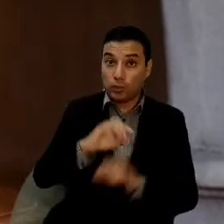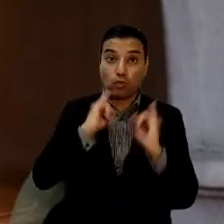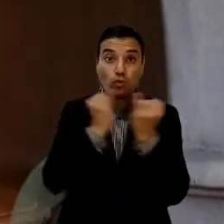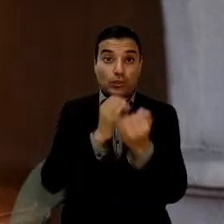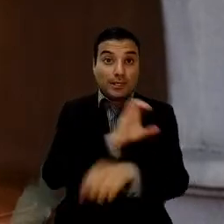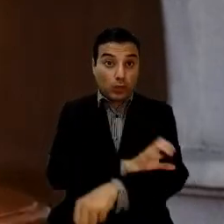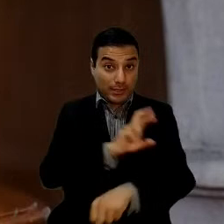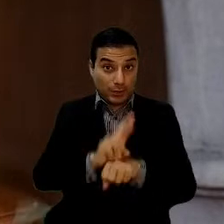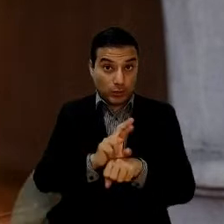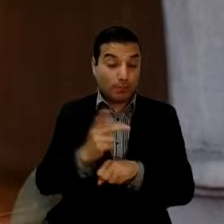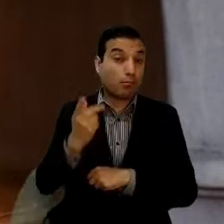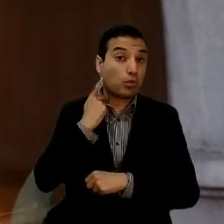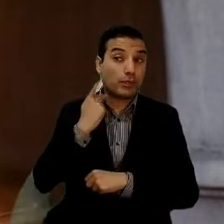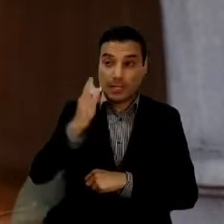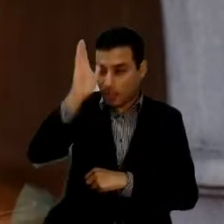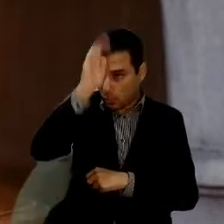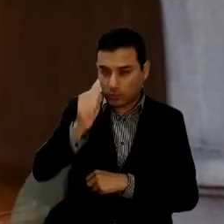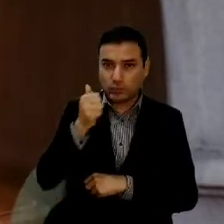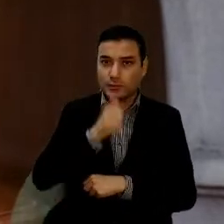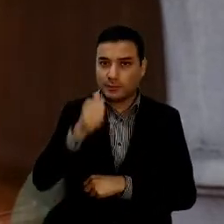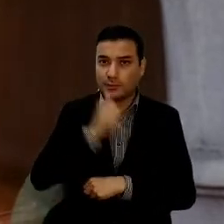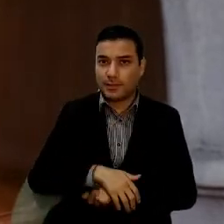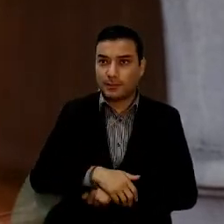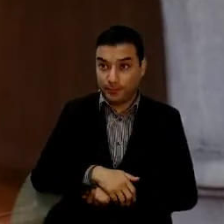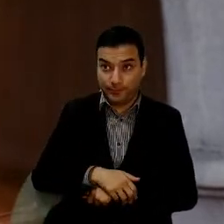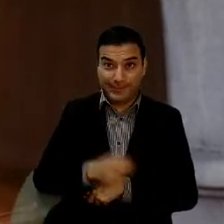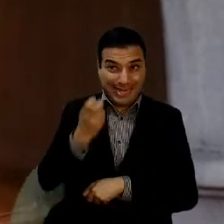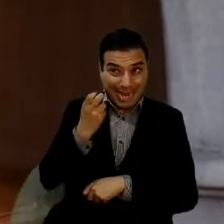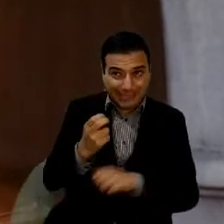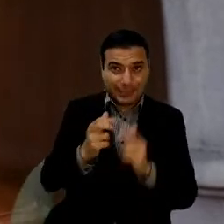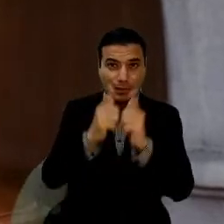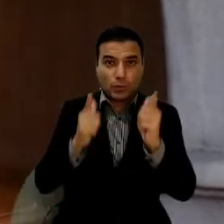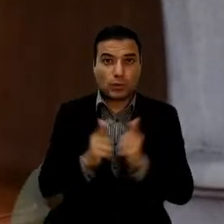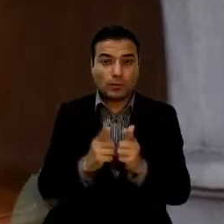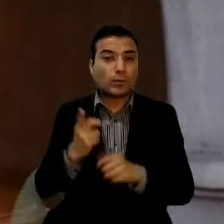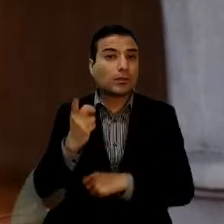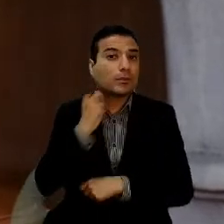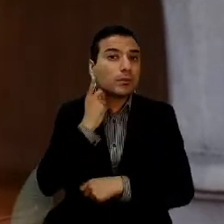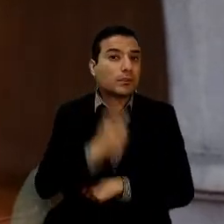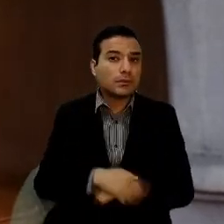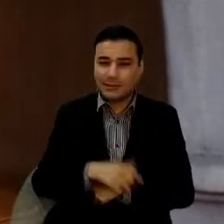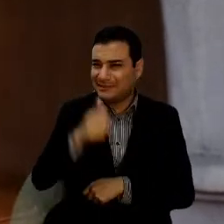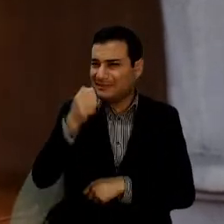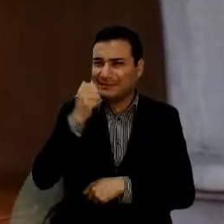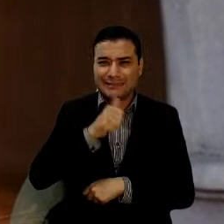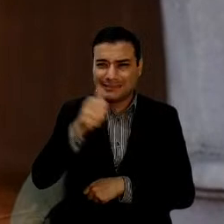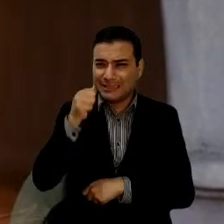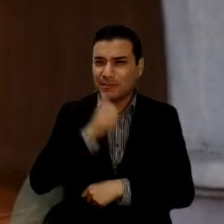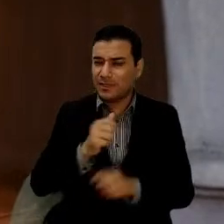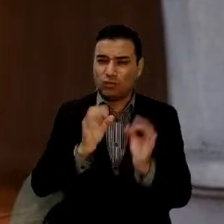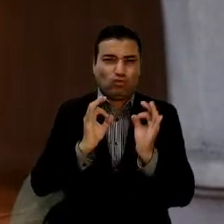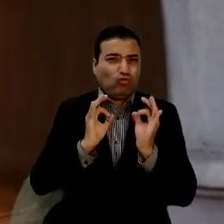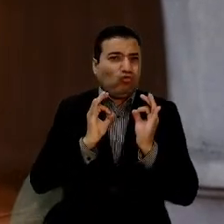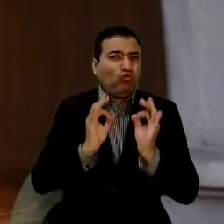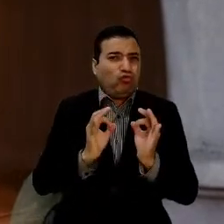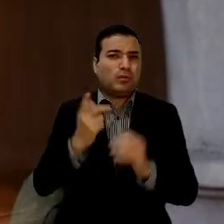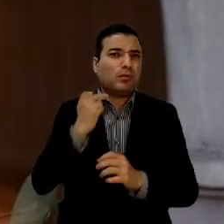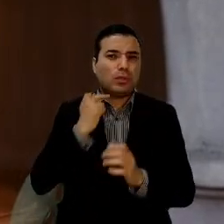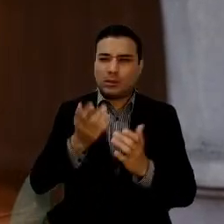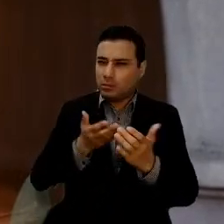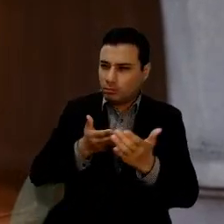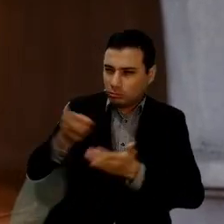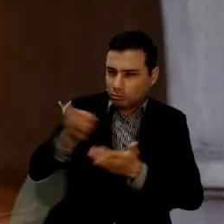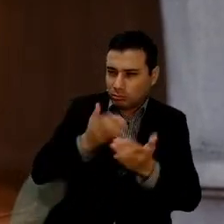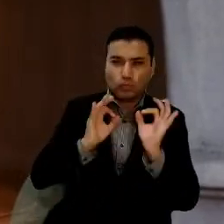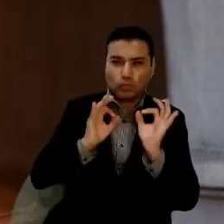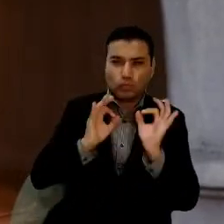Coordinación Política. Esta diputación siguió refrendando y siguió siendo reflejo de la diplomacia con la